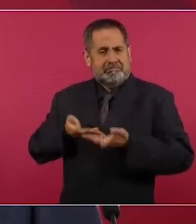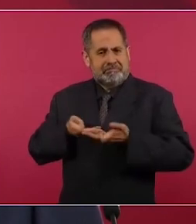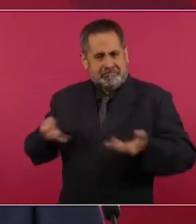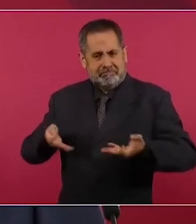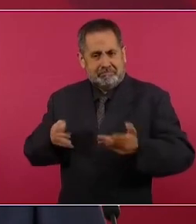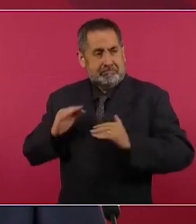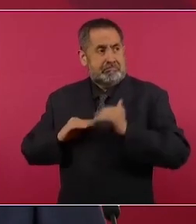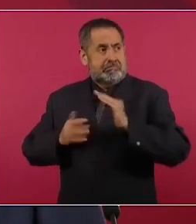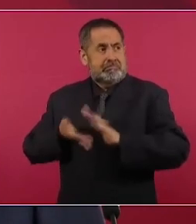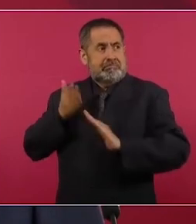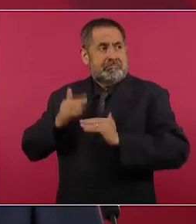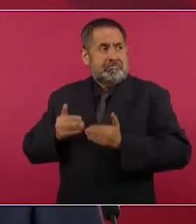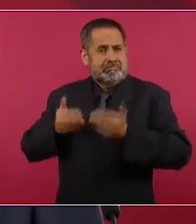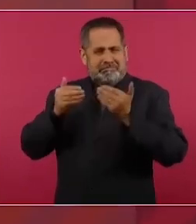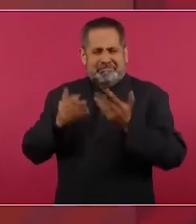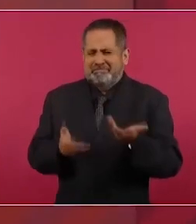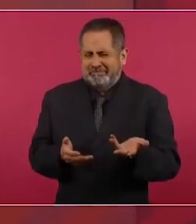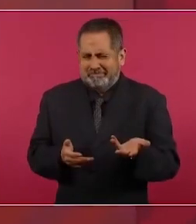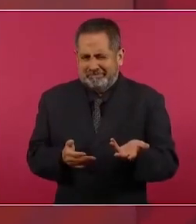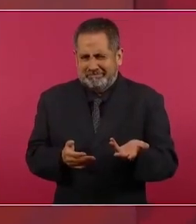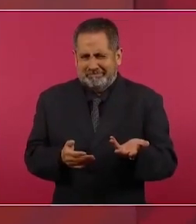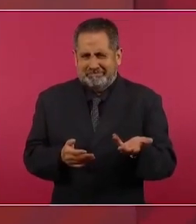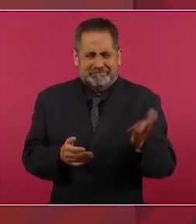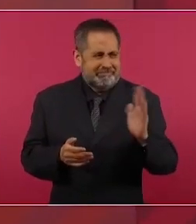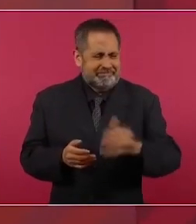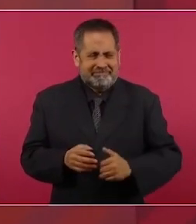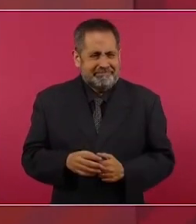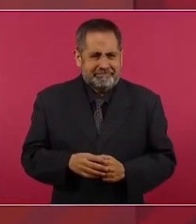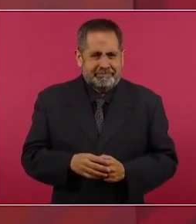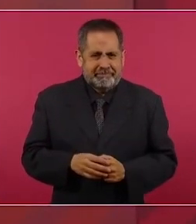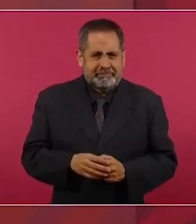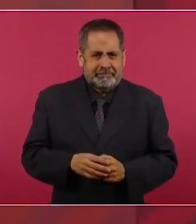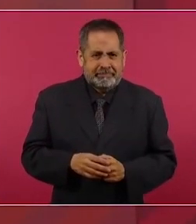que no solo